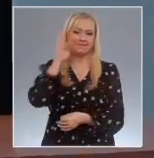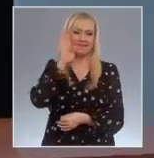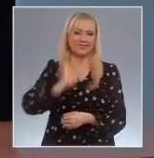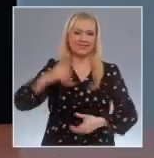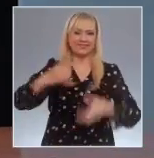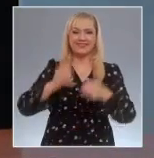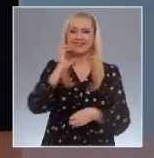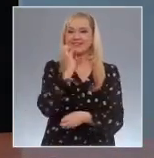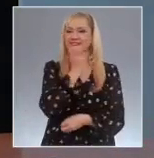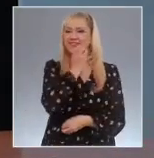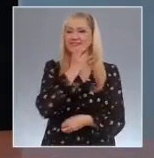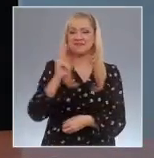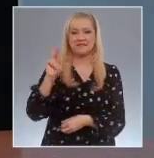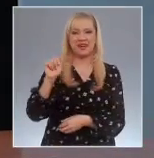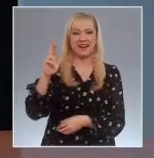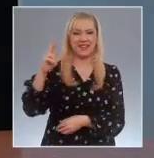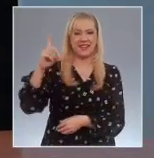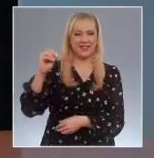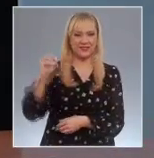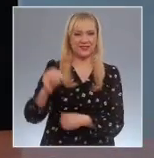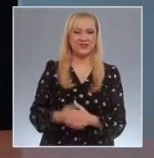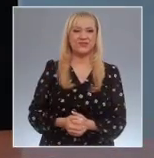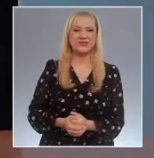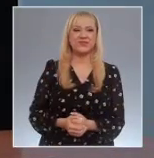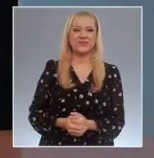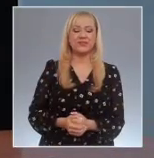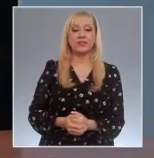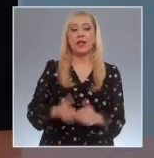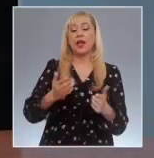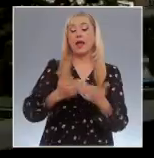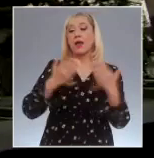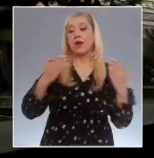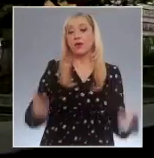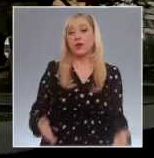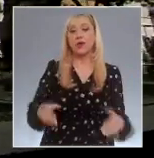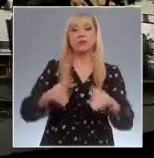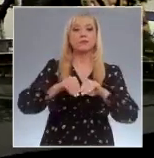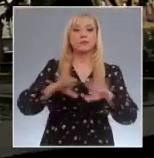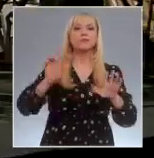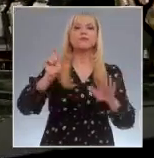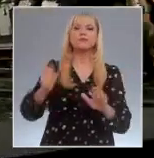La Suprema Corte publicó la sentencia del Pleno en la acción de inconstitucionalidad